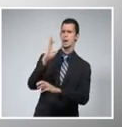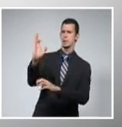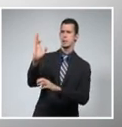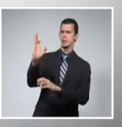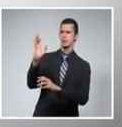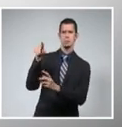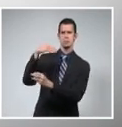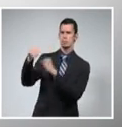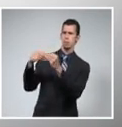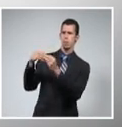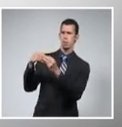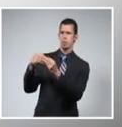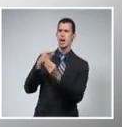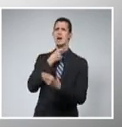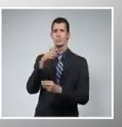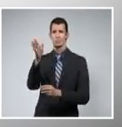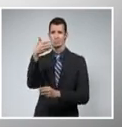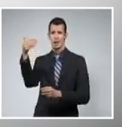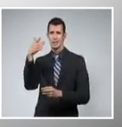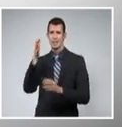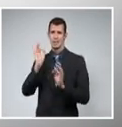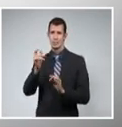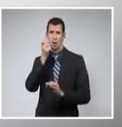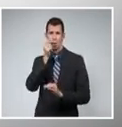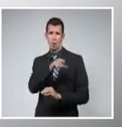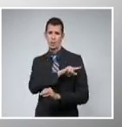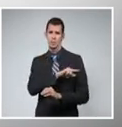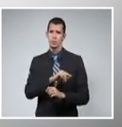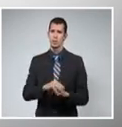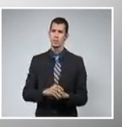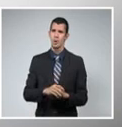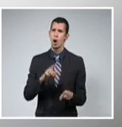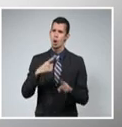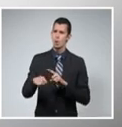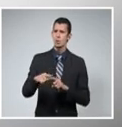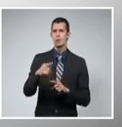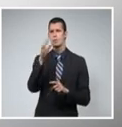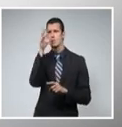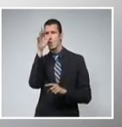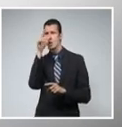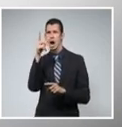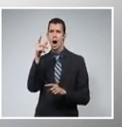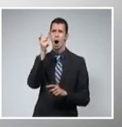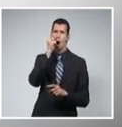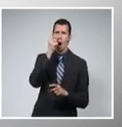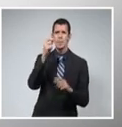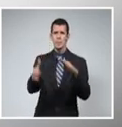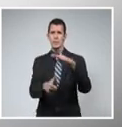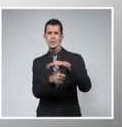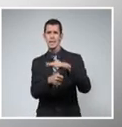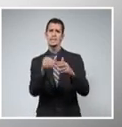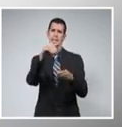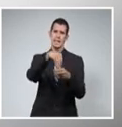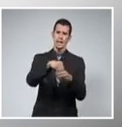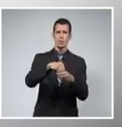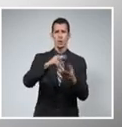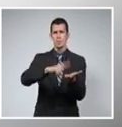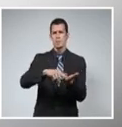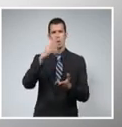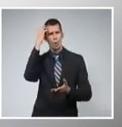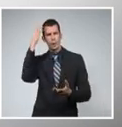groseros, hemos visto, burlarse de funcionarios, hacer parodias,